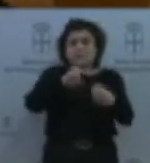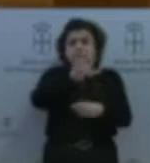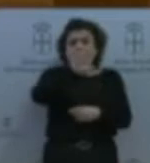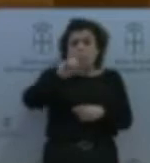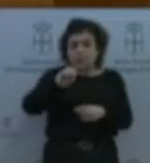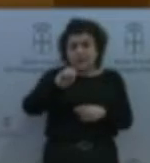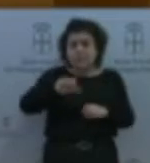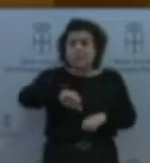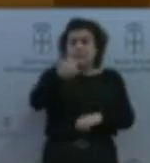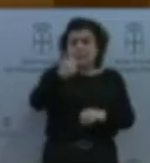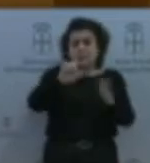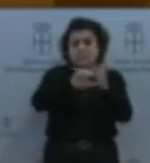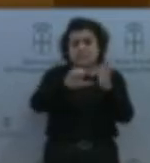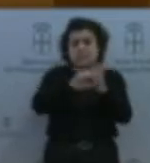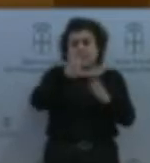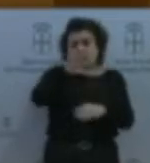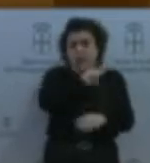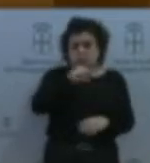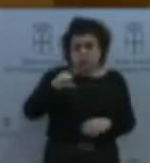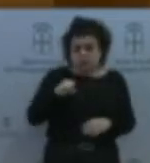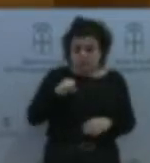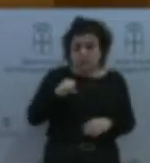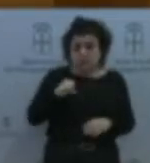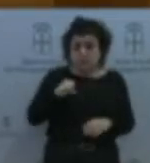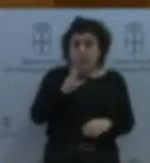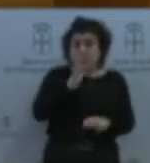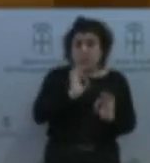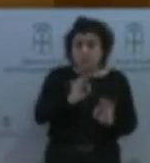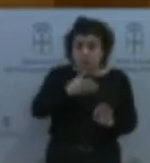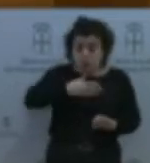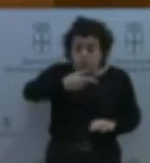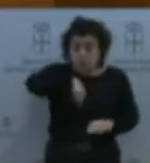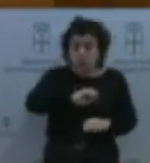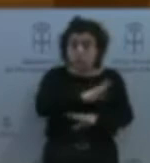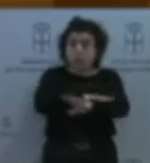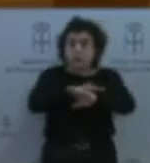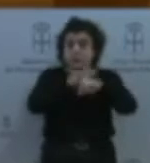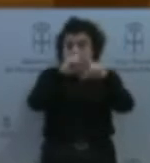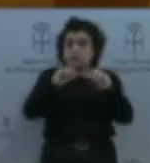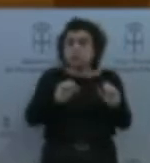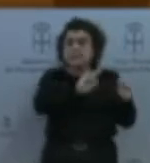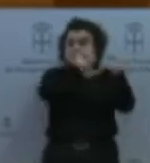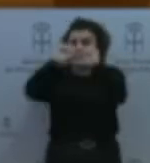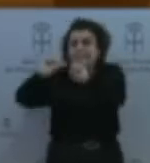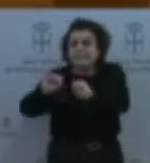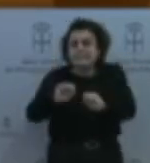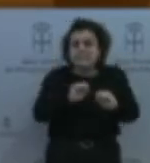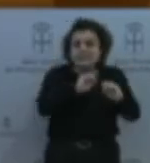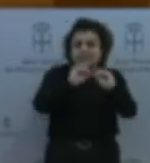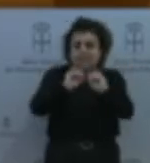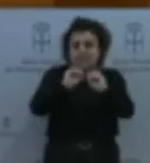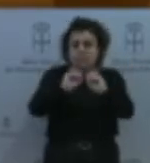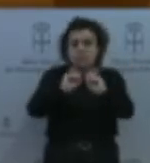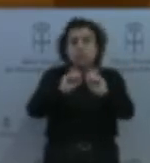eso nosotros, desde el Gobierno de Asturias, defendemos la necesidad de reformar el Estatuto de Autonomía. Y dentro